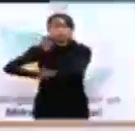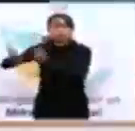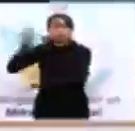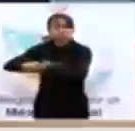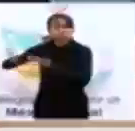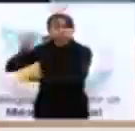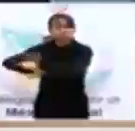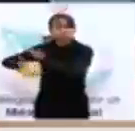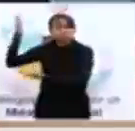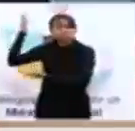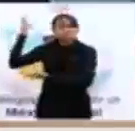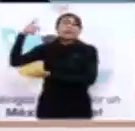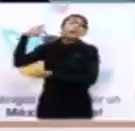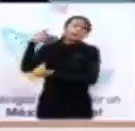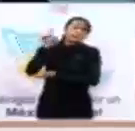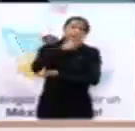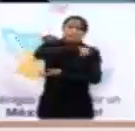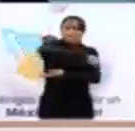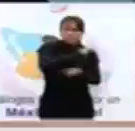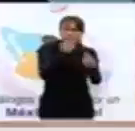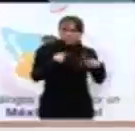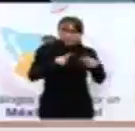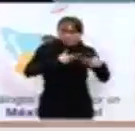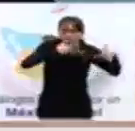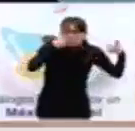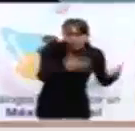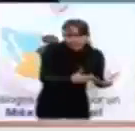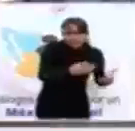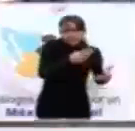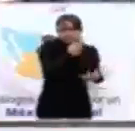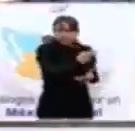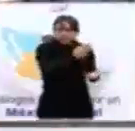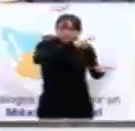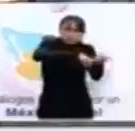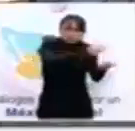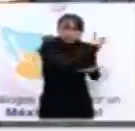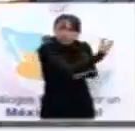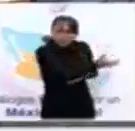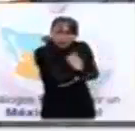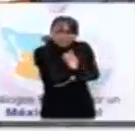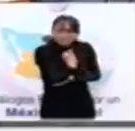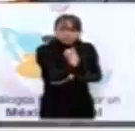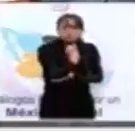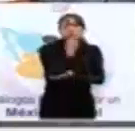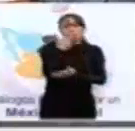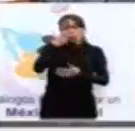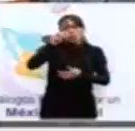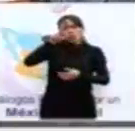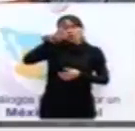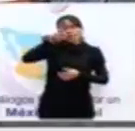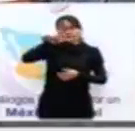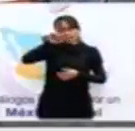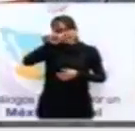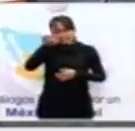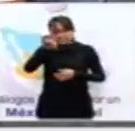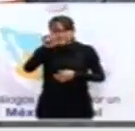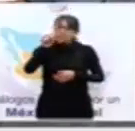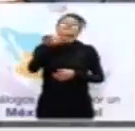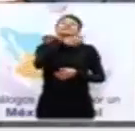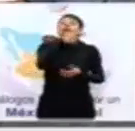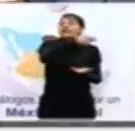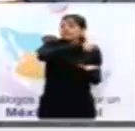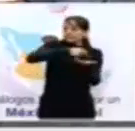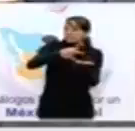sorpresivamente los estados productores de hortalizas que tenían la ventaja productiva dan un giro frente a la deficiencia de la producción de granos en el